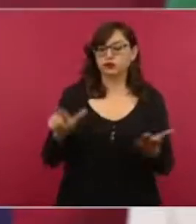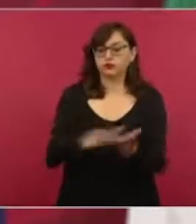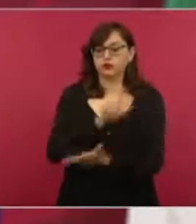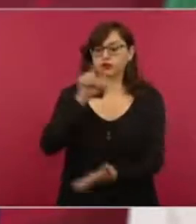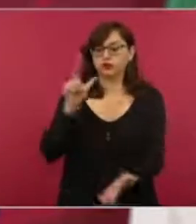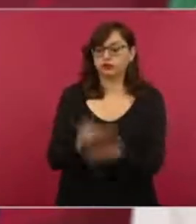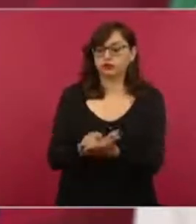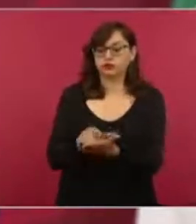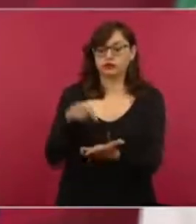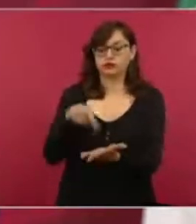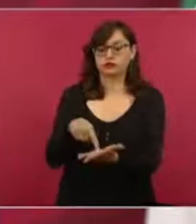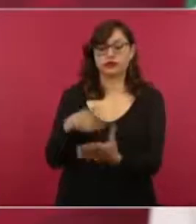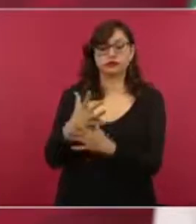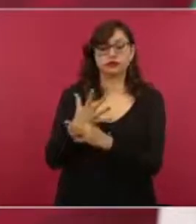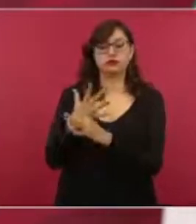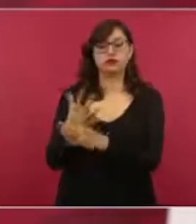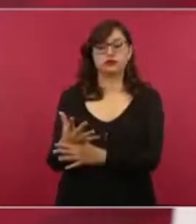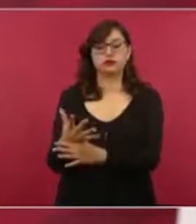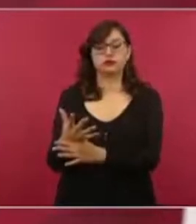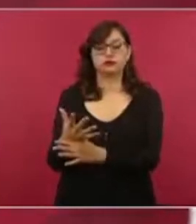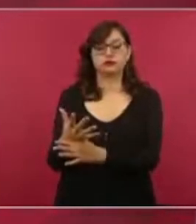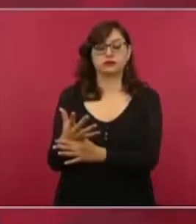dársele trato,